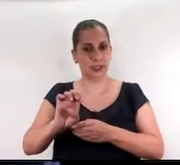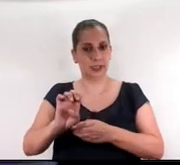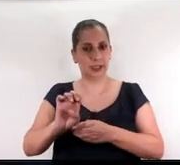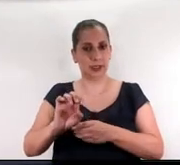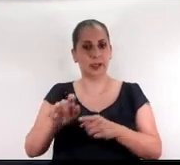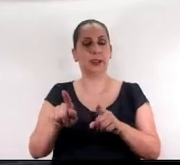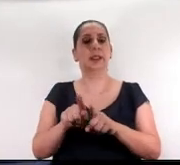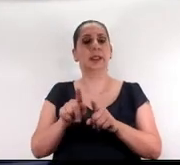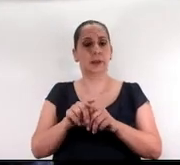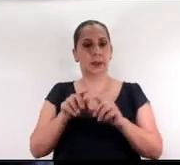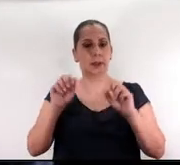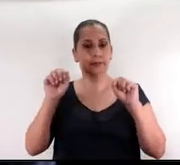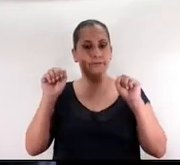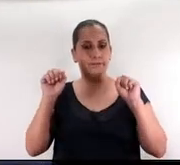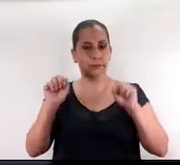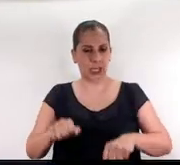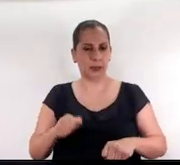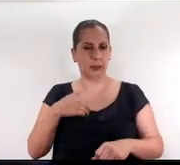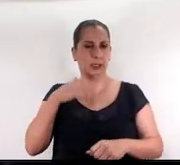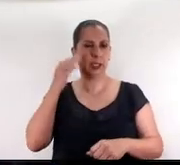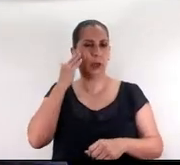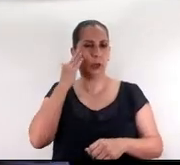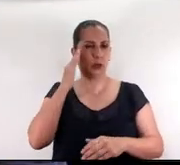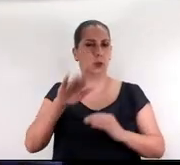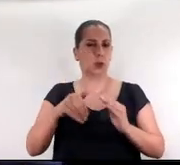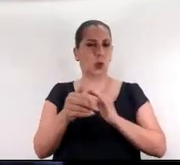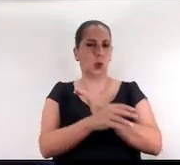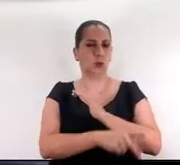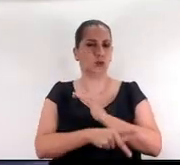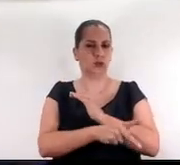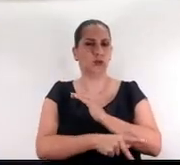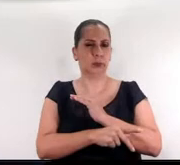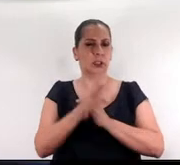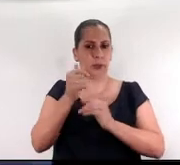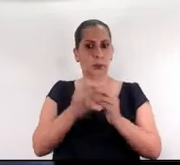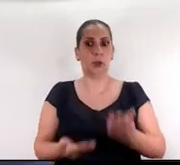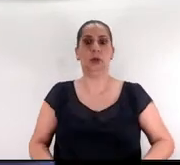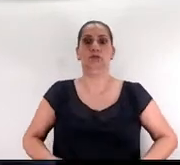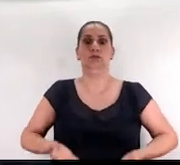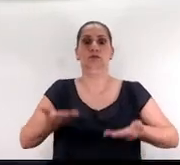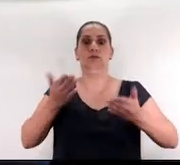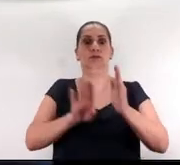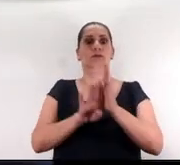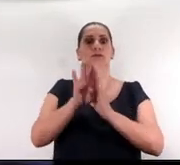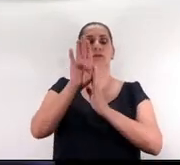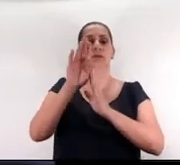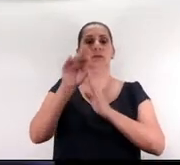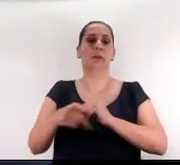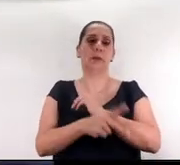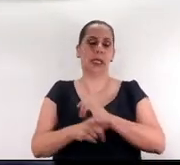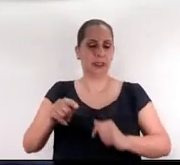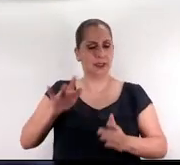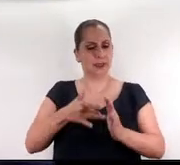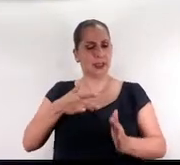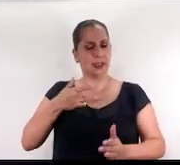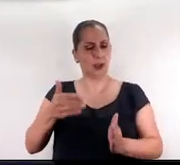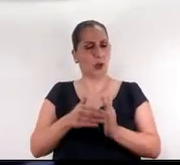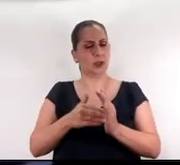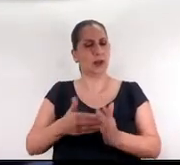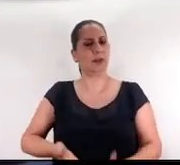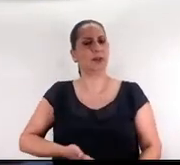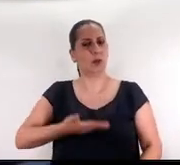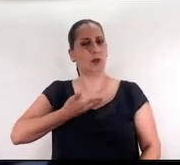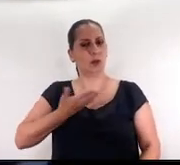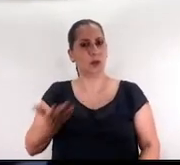mismo tiempo la capacidad y el conocimiento del Estado costarricense para levantar este país y volvernos a sentir orgullosos.